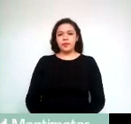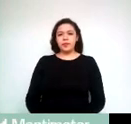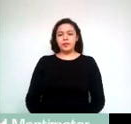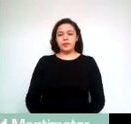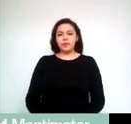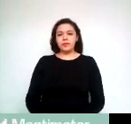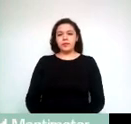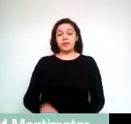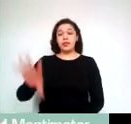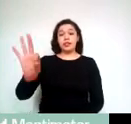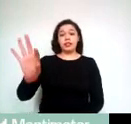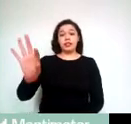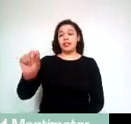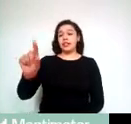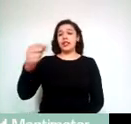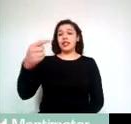¿77?